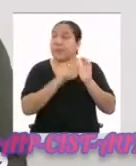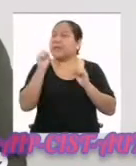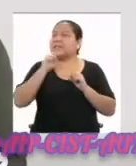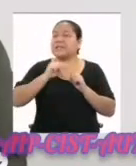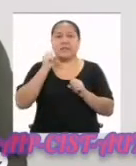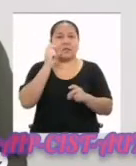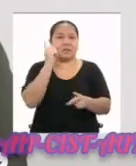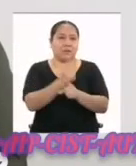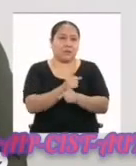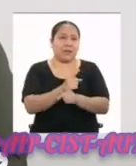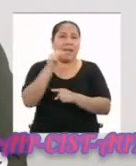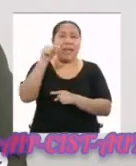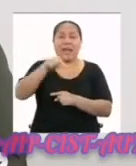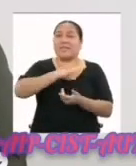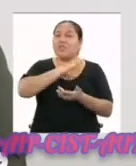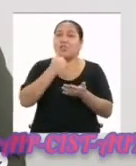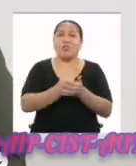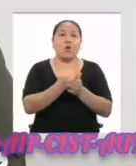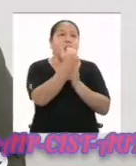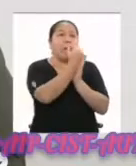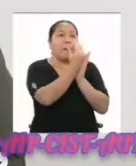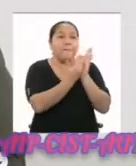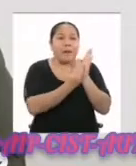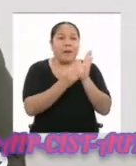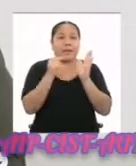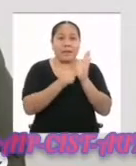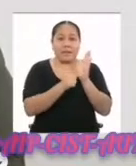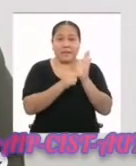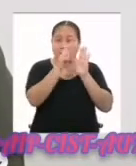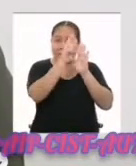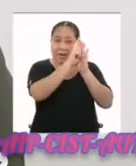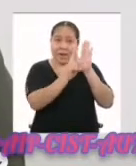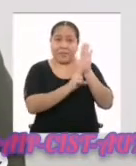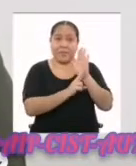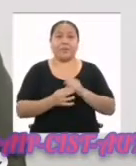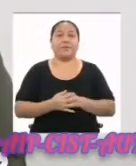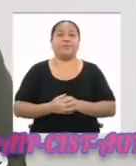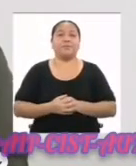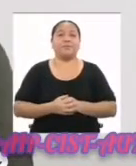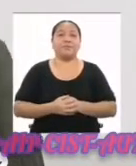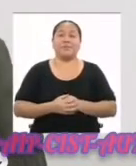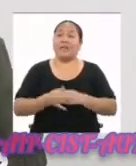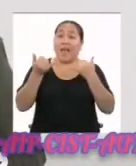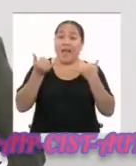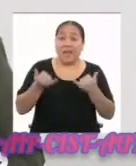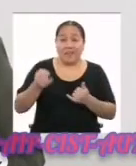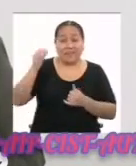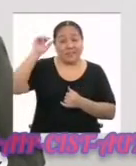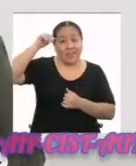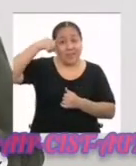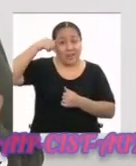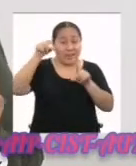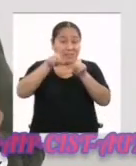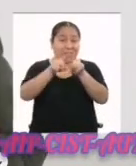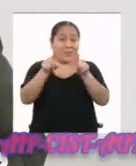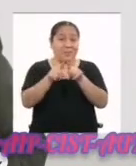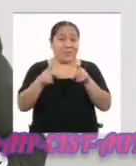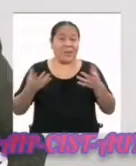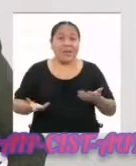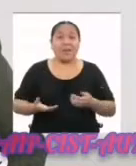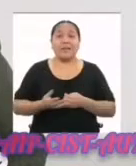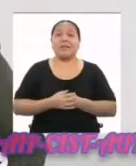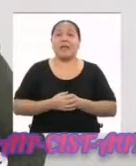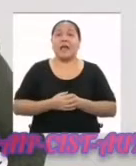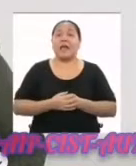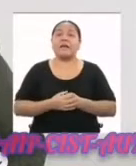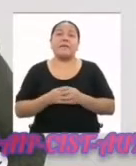Exacto. Esas son todas las partes de un reglamento. Ahora, recuerden que también hay